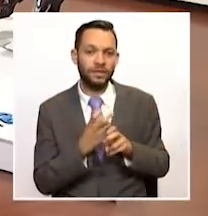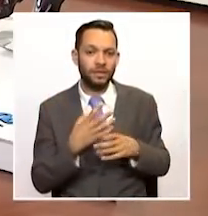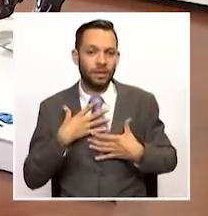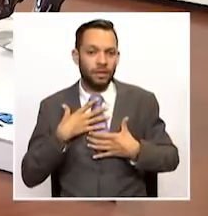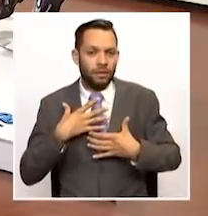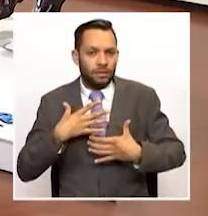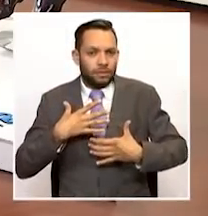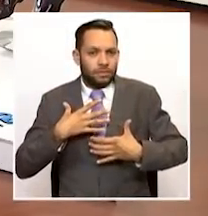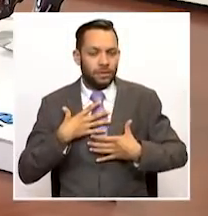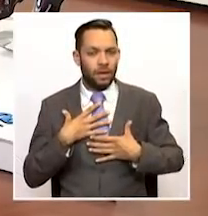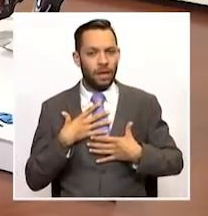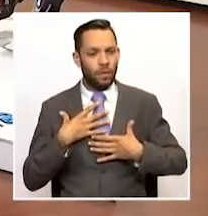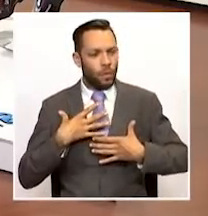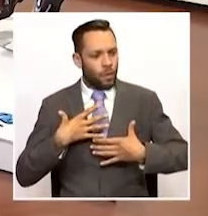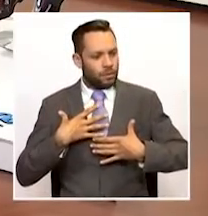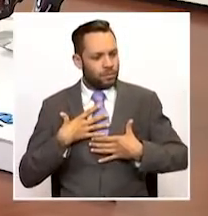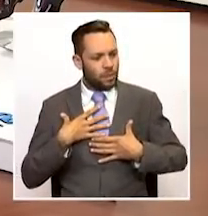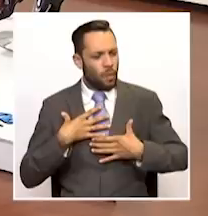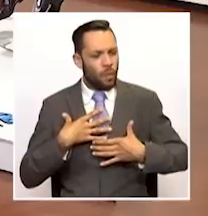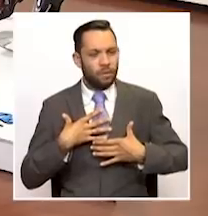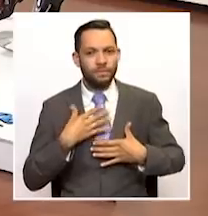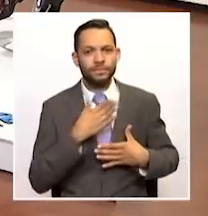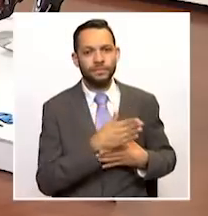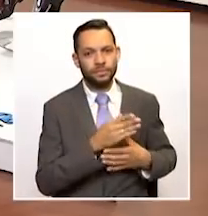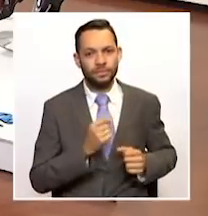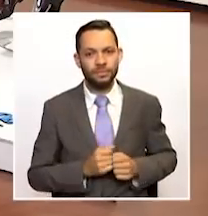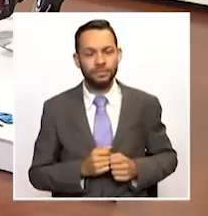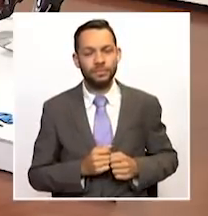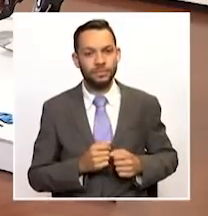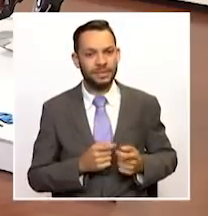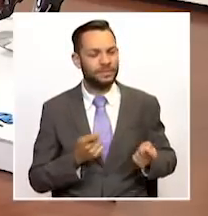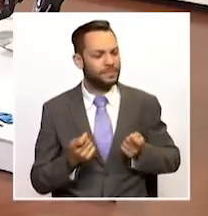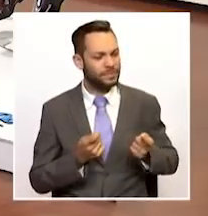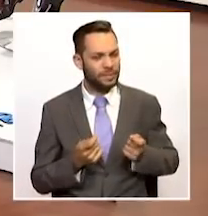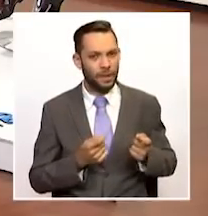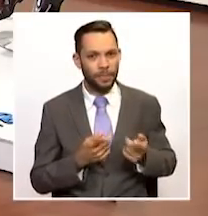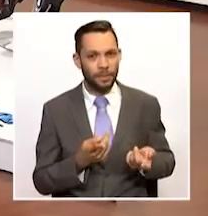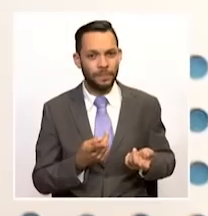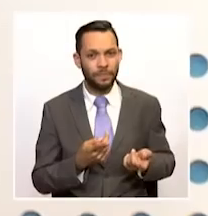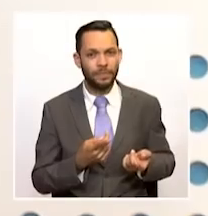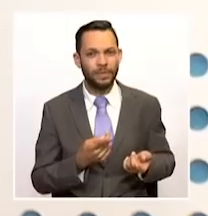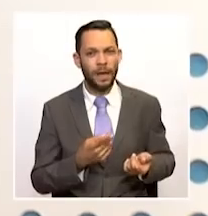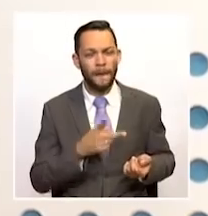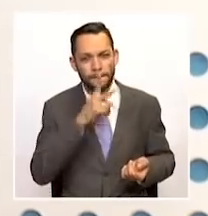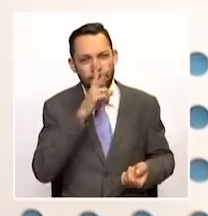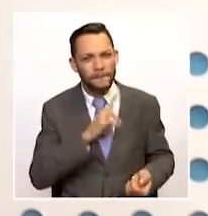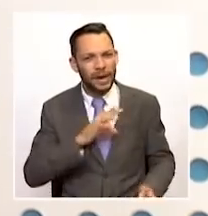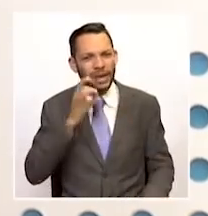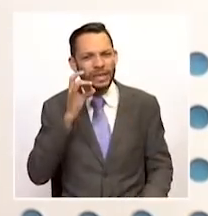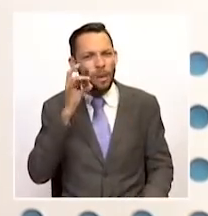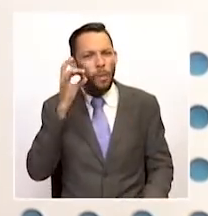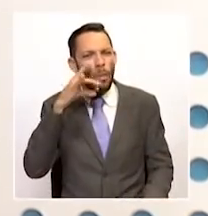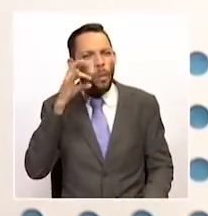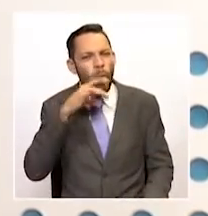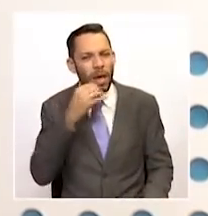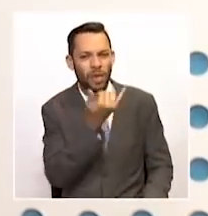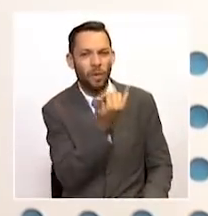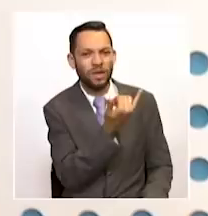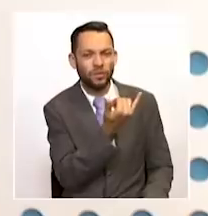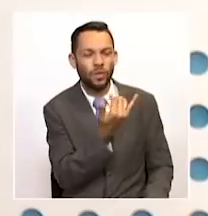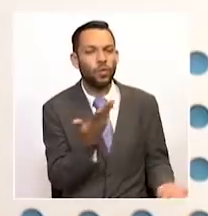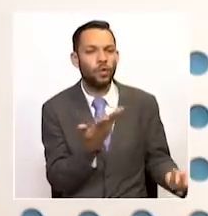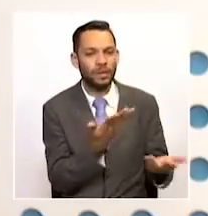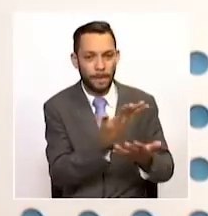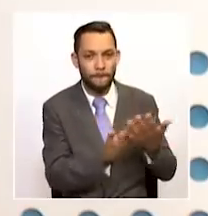característicos es la cianosis la cia no hace esa coloración violácea que hay en las manos